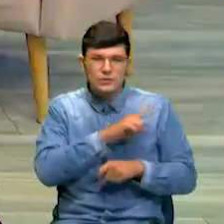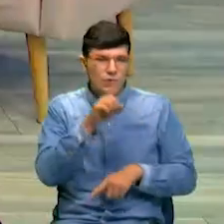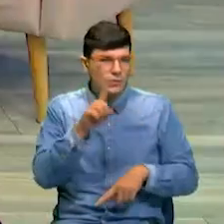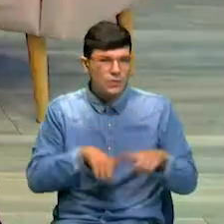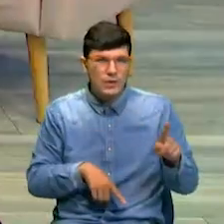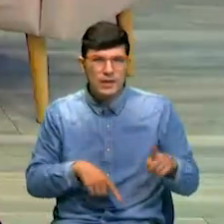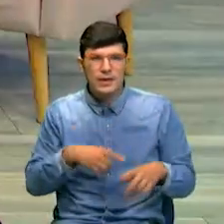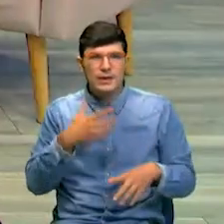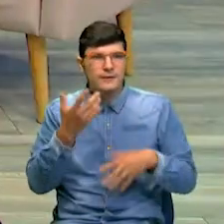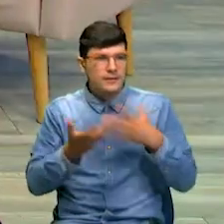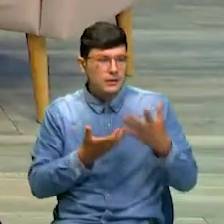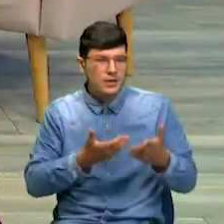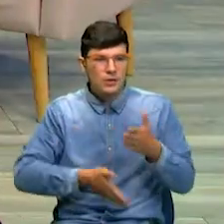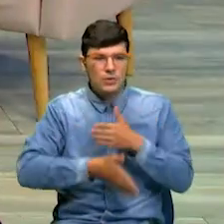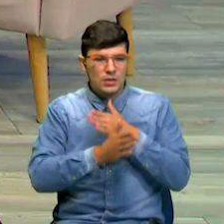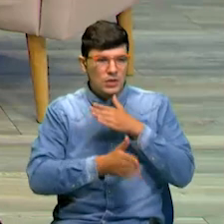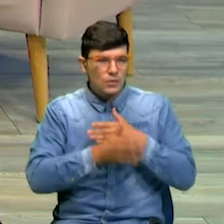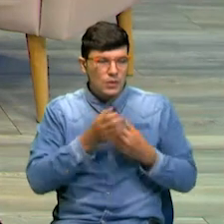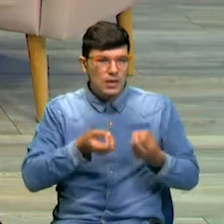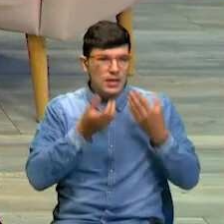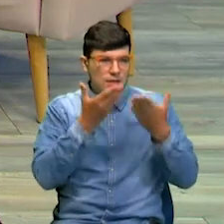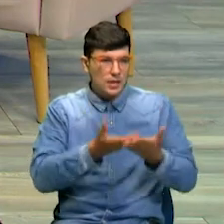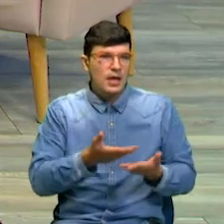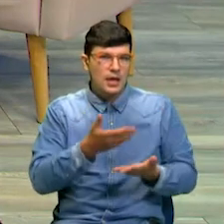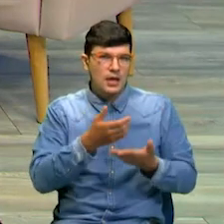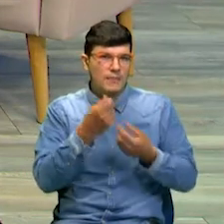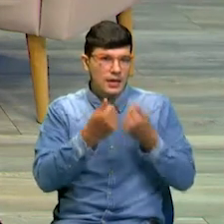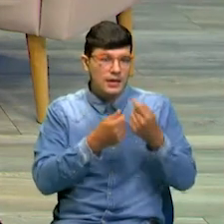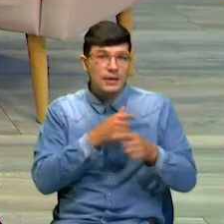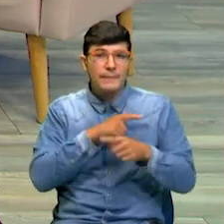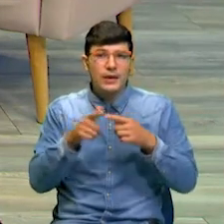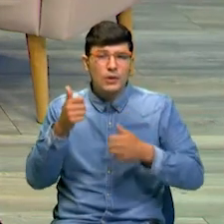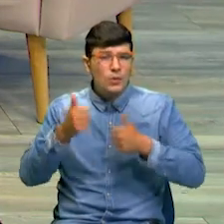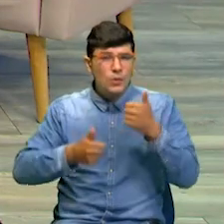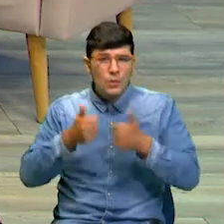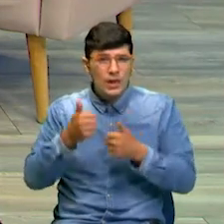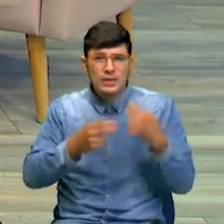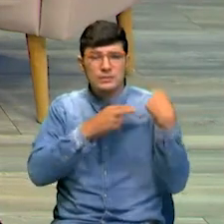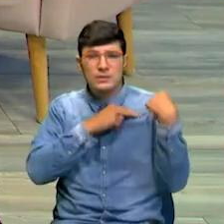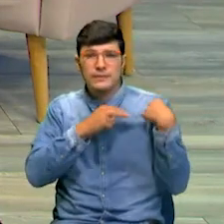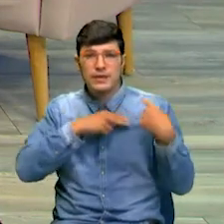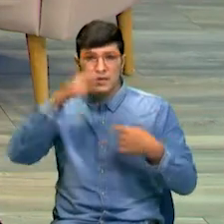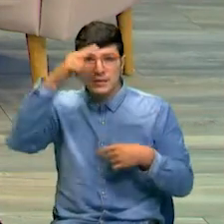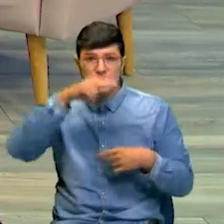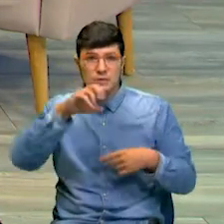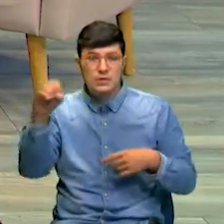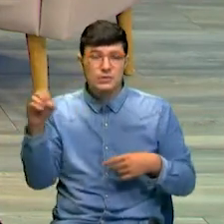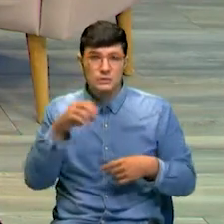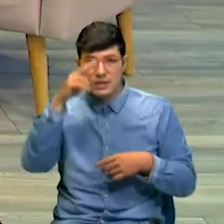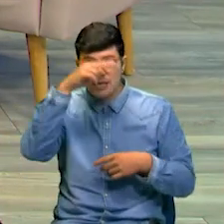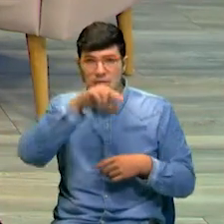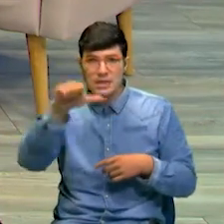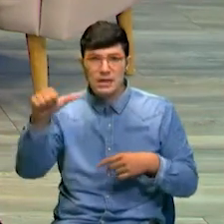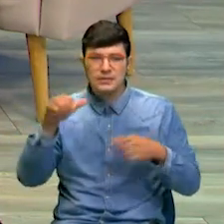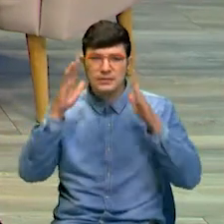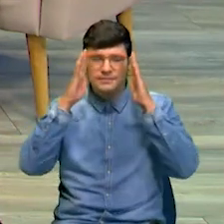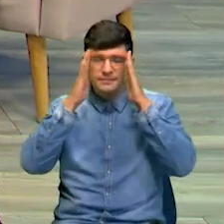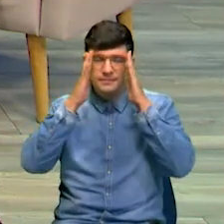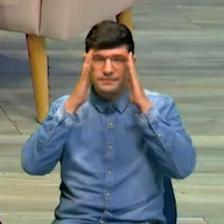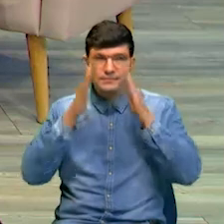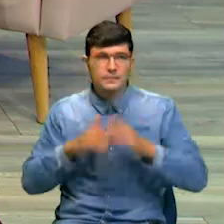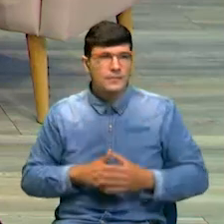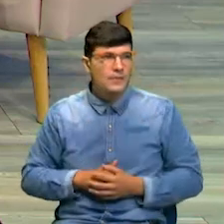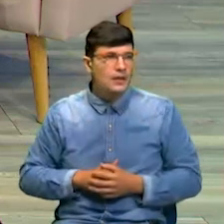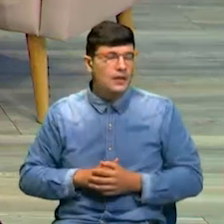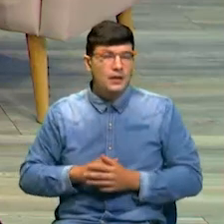permite continuar recibiendo ingresos. ¿Cuáles son esas responsabilidades que tienen los hijos? Bueno, el Código